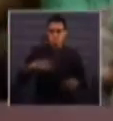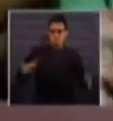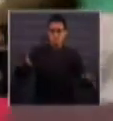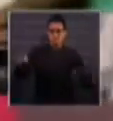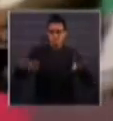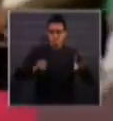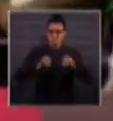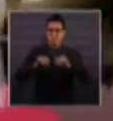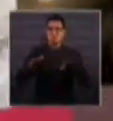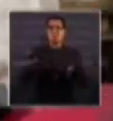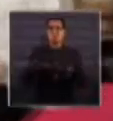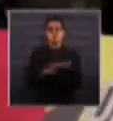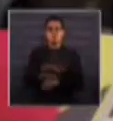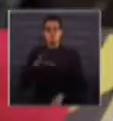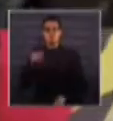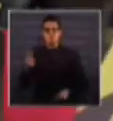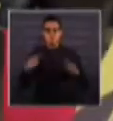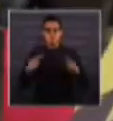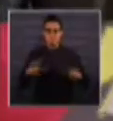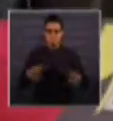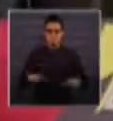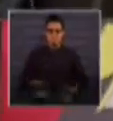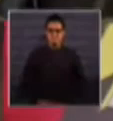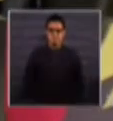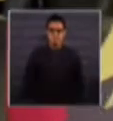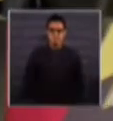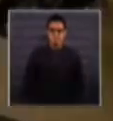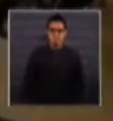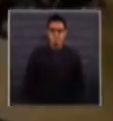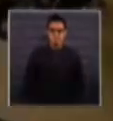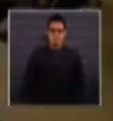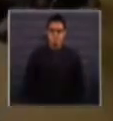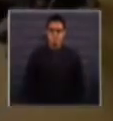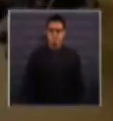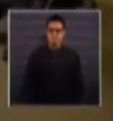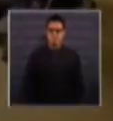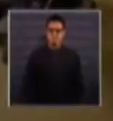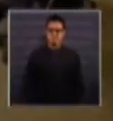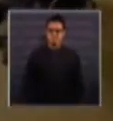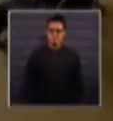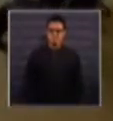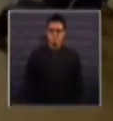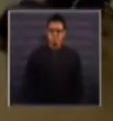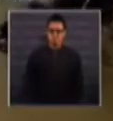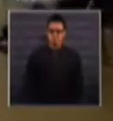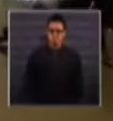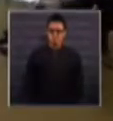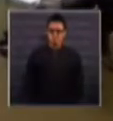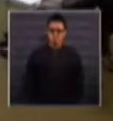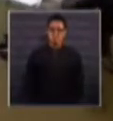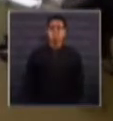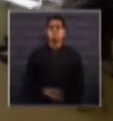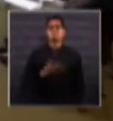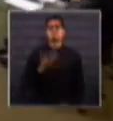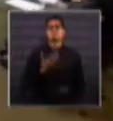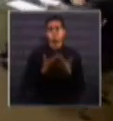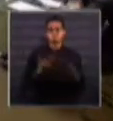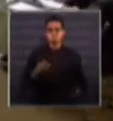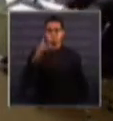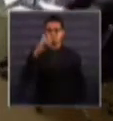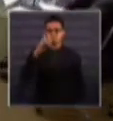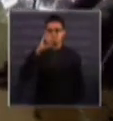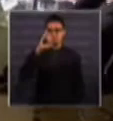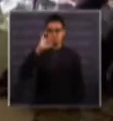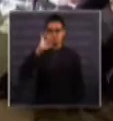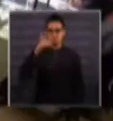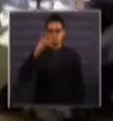¿no? Sí, pues el tema de la seguridad fue, yo creo que con lo que abrieron incluso Ricardo Sheffield Padilla y Gerardo Sánchez en los dos minutos que les dieron para